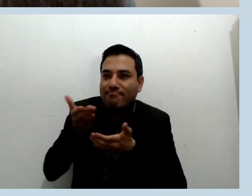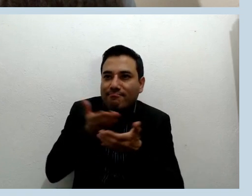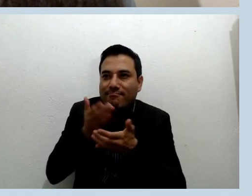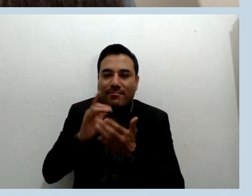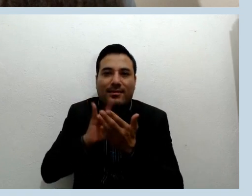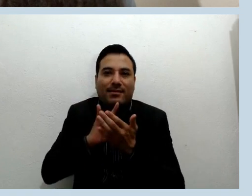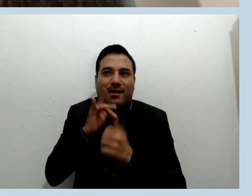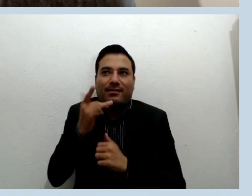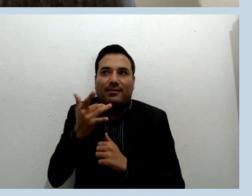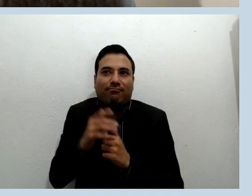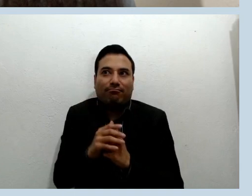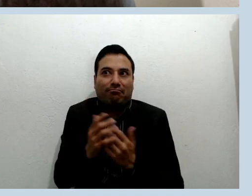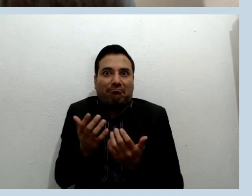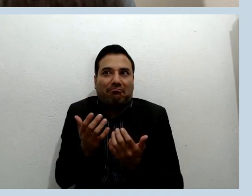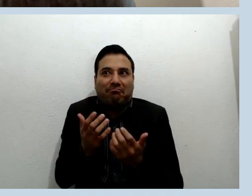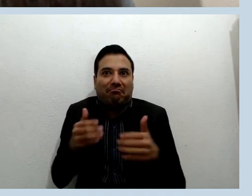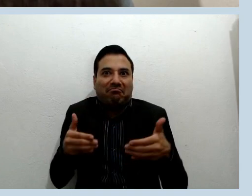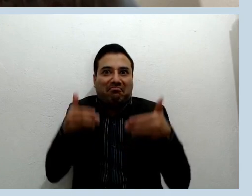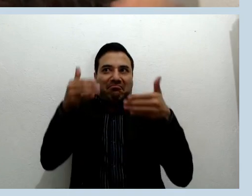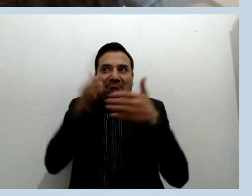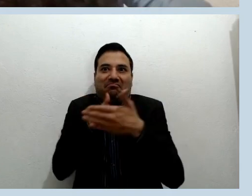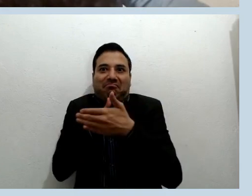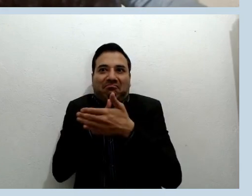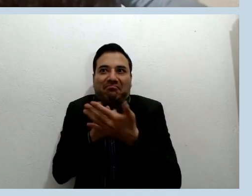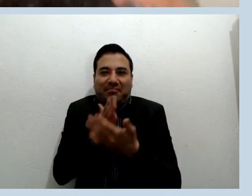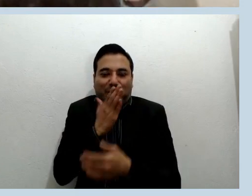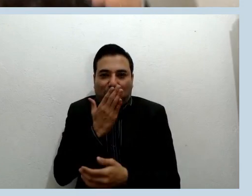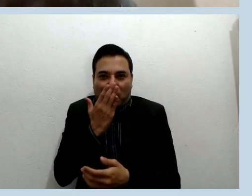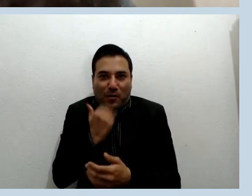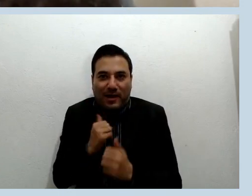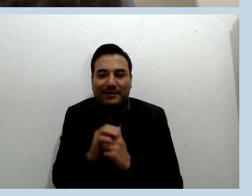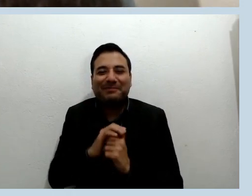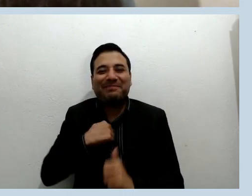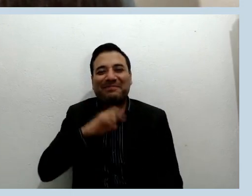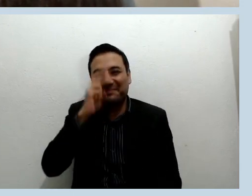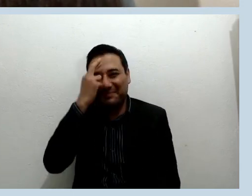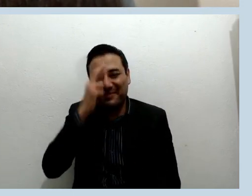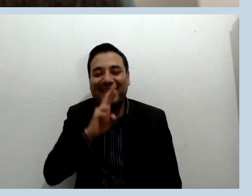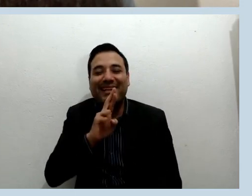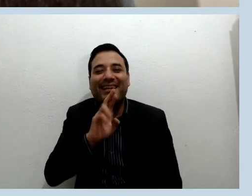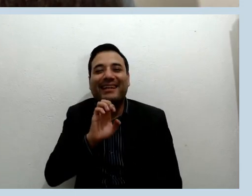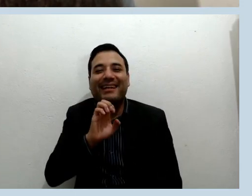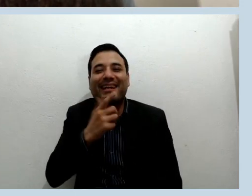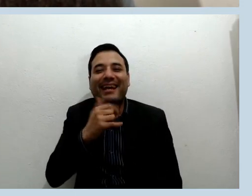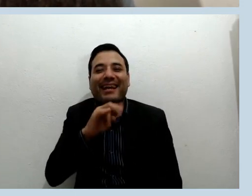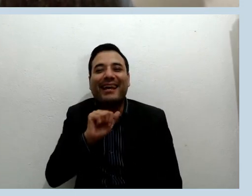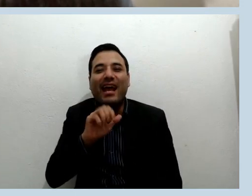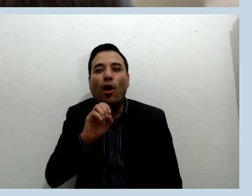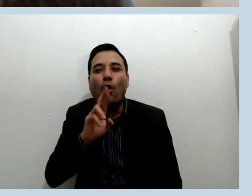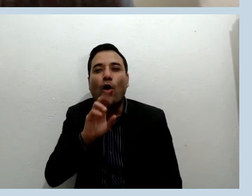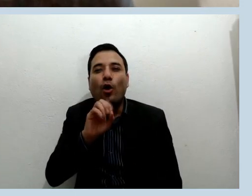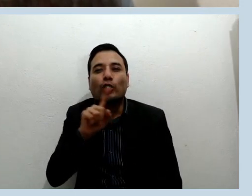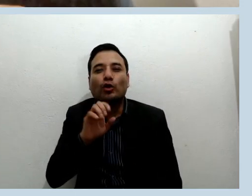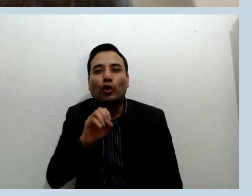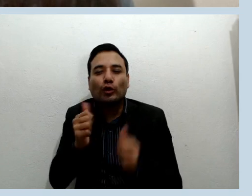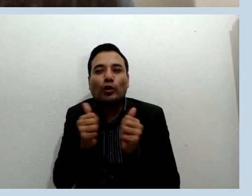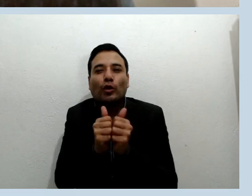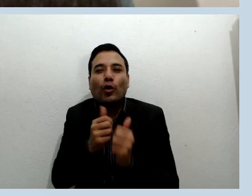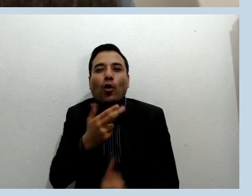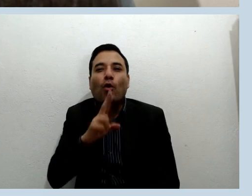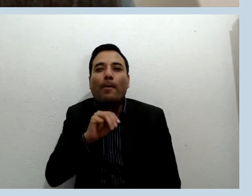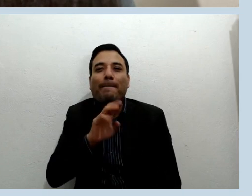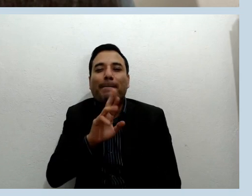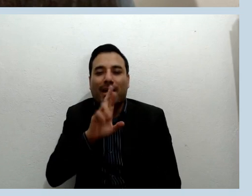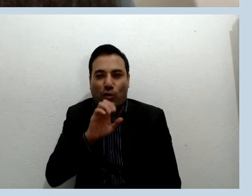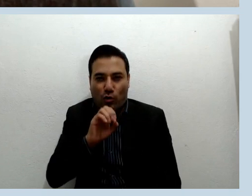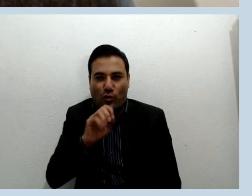esa Barrera por ejemplo recuerdo Regina Orozco que platicó con Humberto Trejo que también formó parte de esta